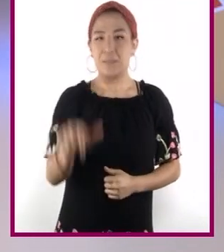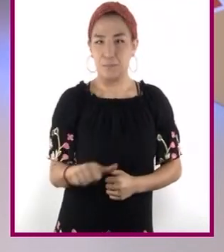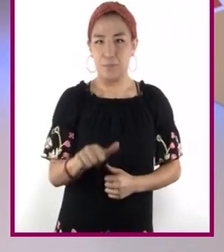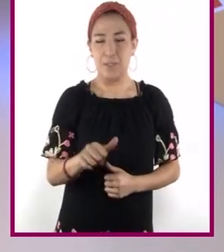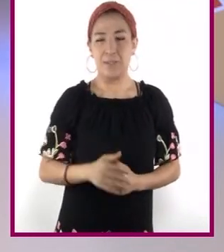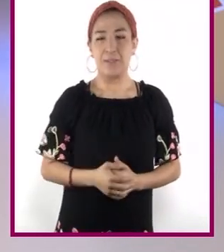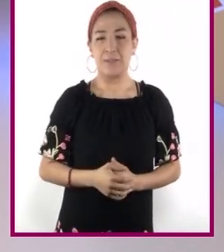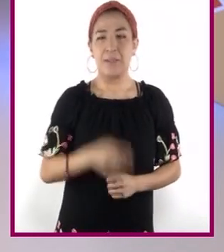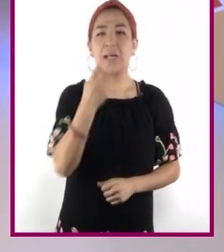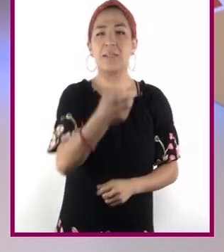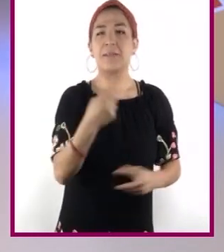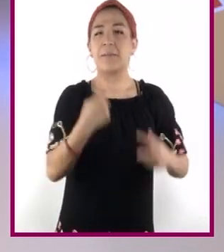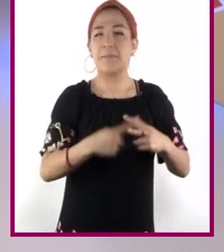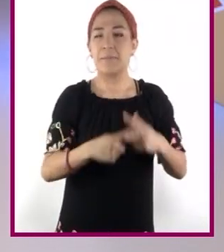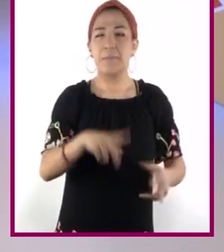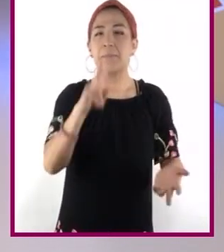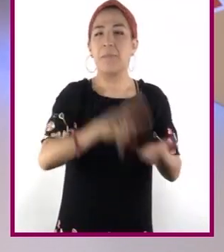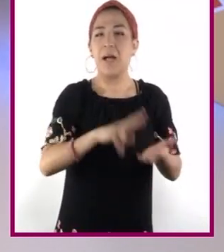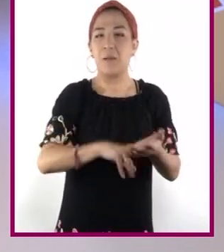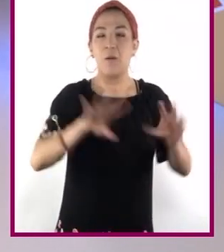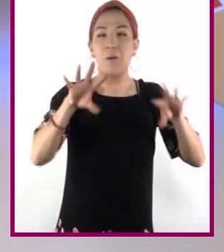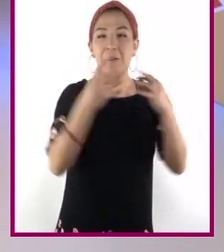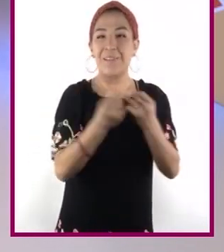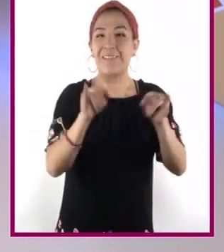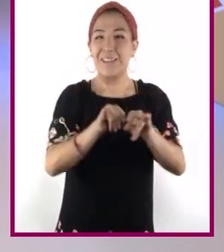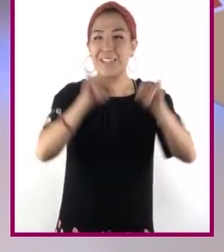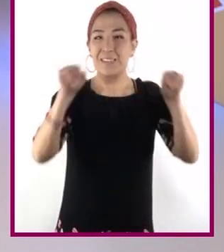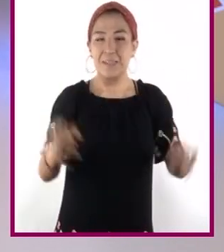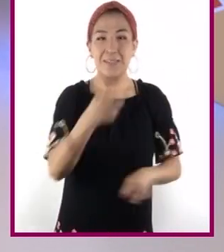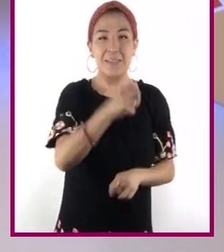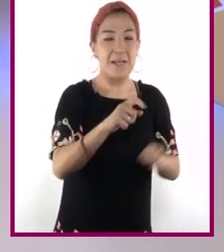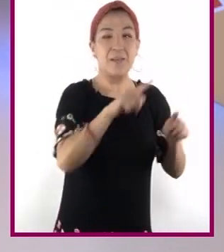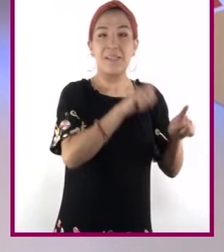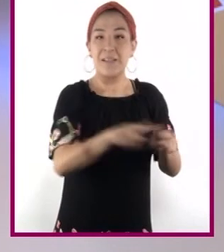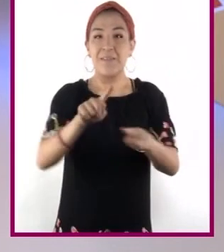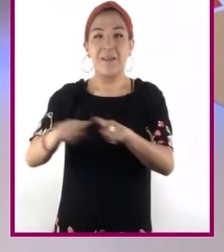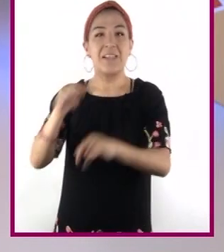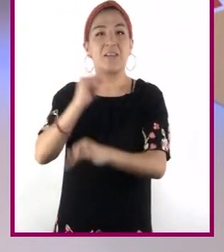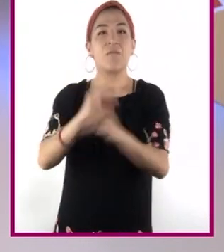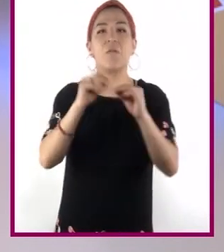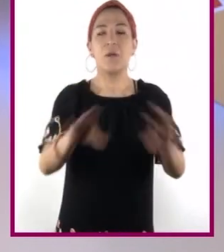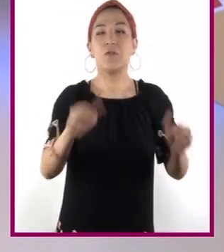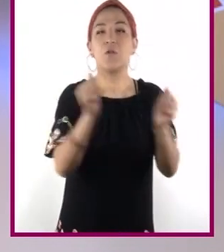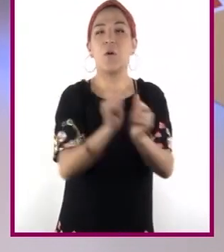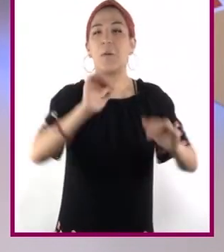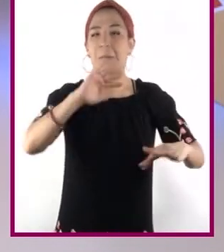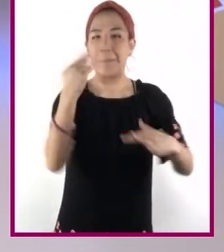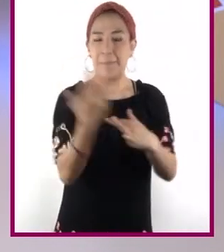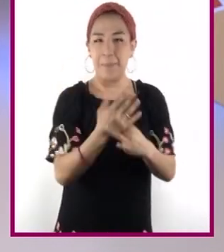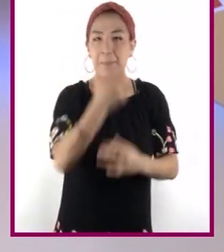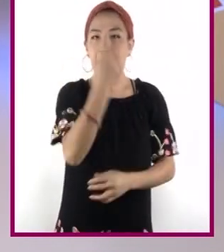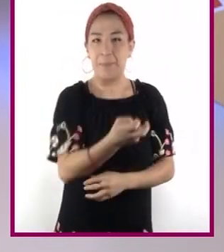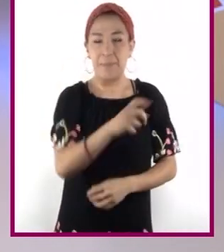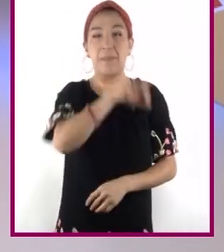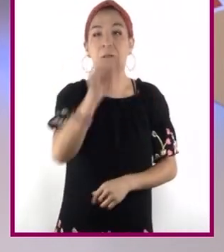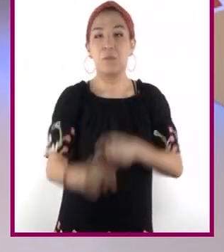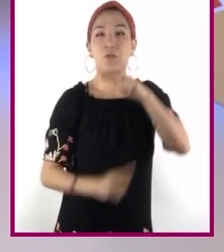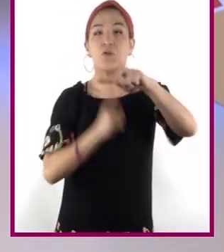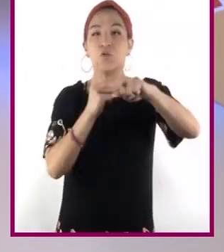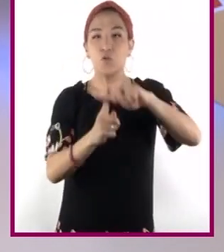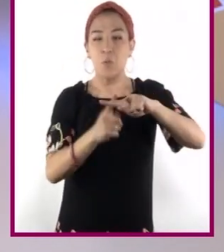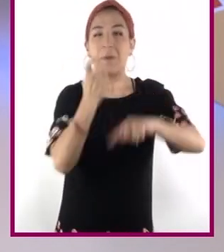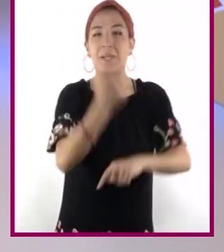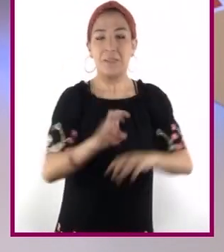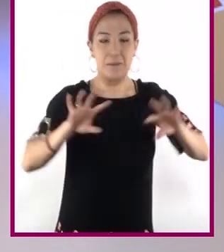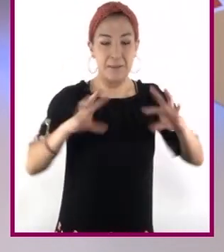Posteriormente, se calcula el promedio de las distancias de cada dato a su media. Para eso se suman las distancias